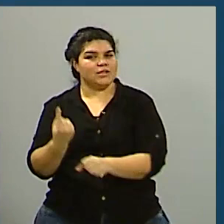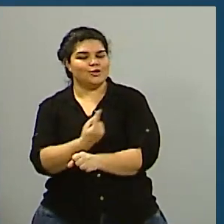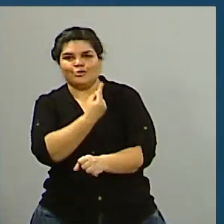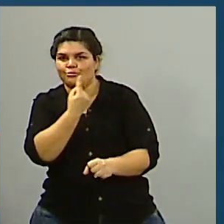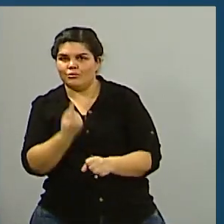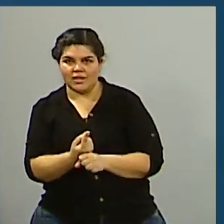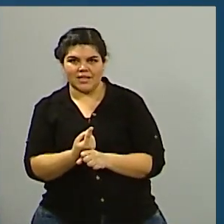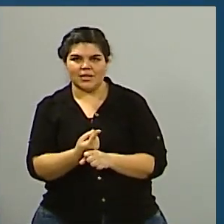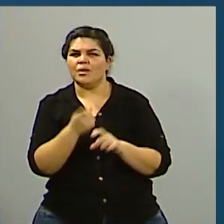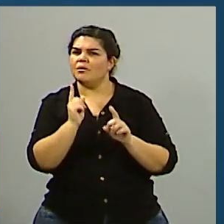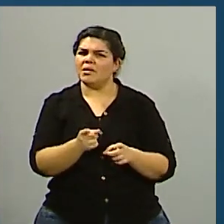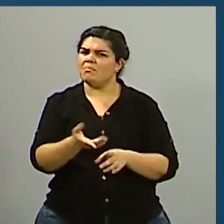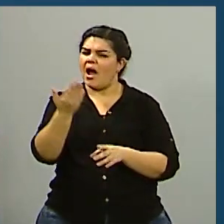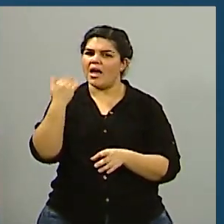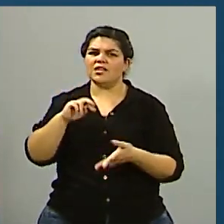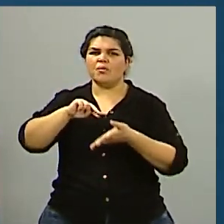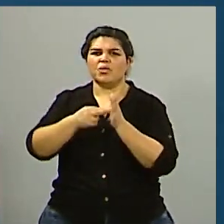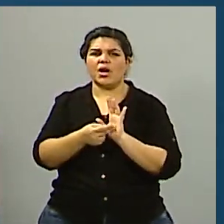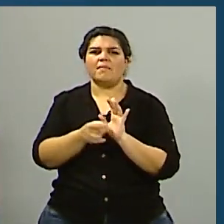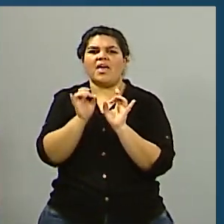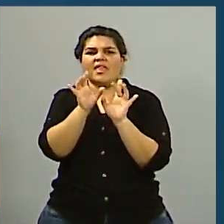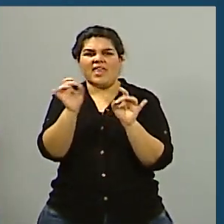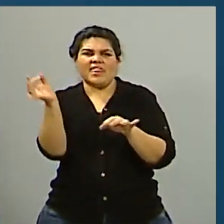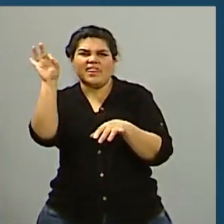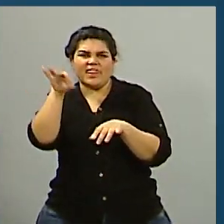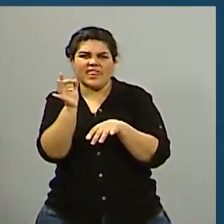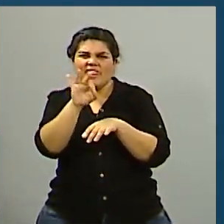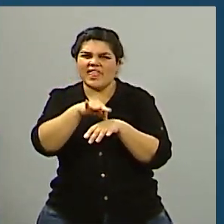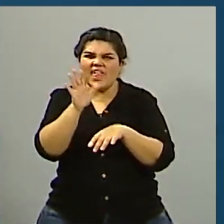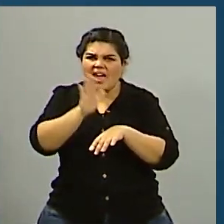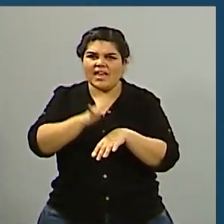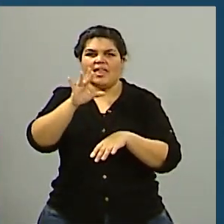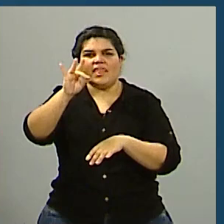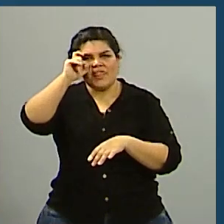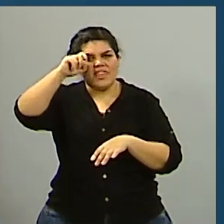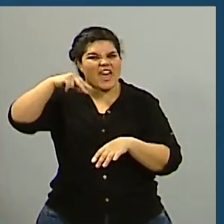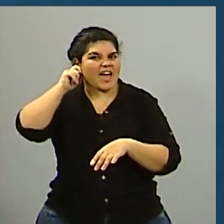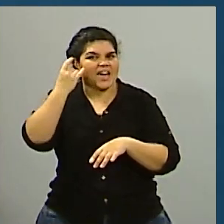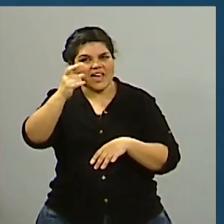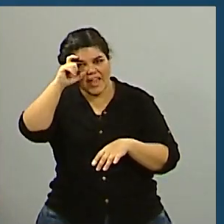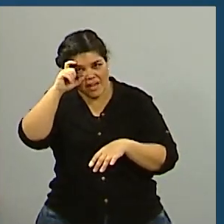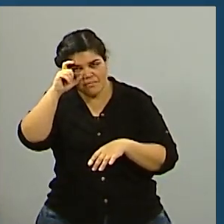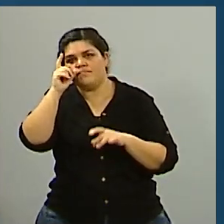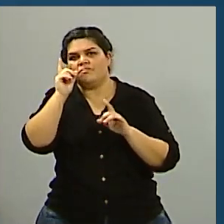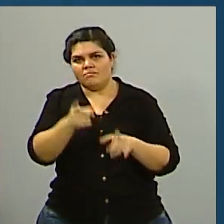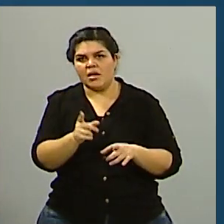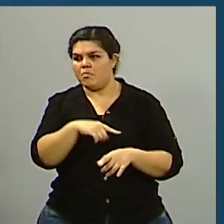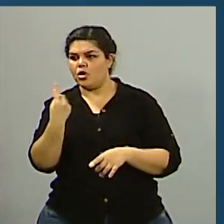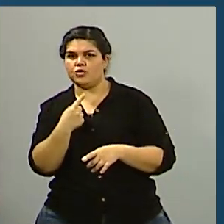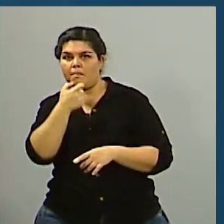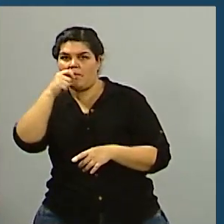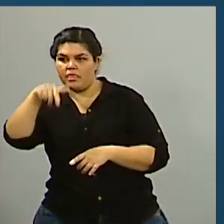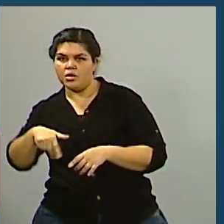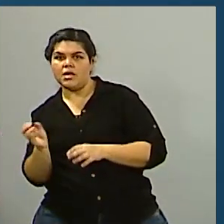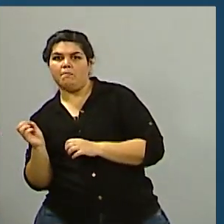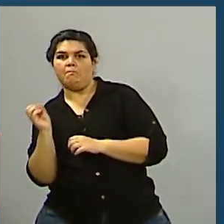Etcétera, problemas que hubo sanitarios en algún momento, en donde, bueno, desde Mendoza debíamos enviar la movilidad para traer